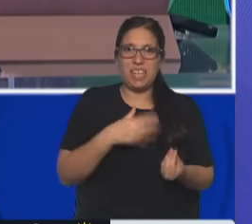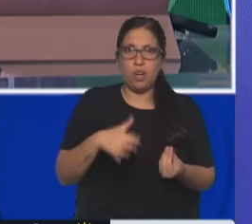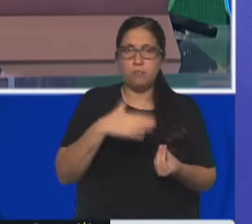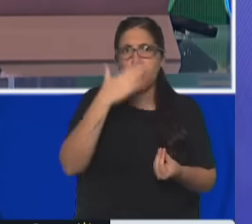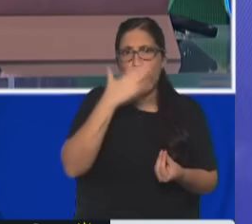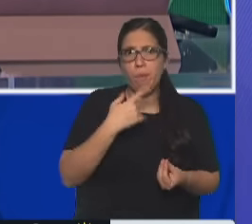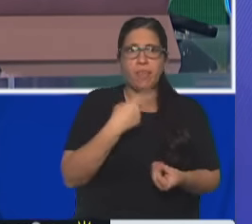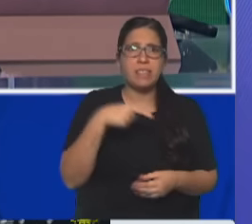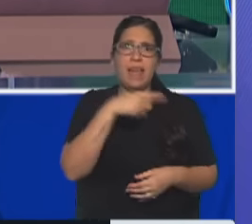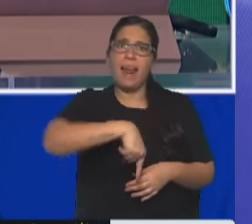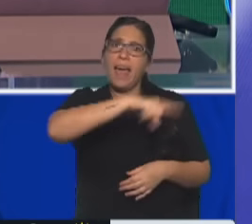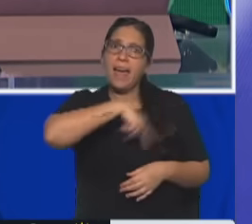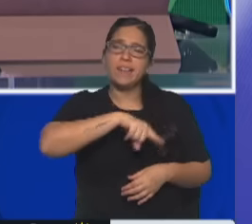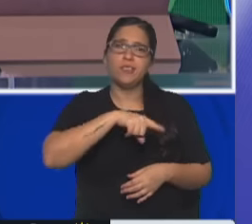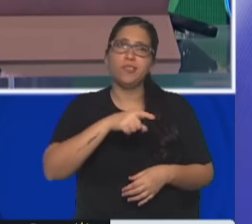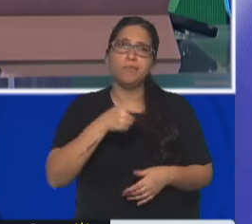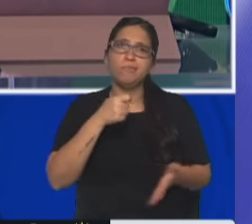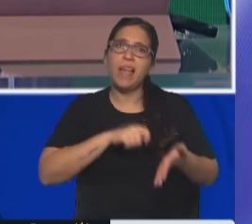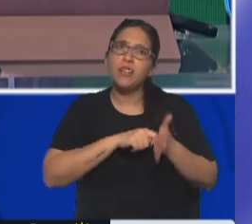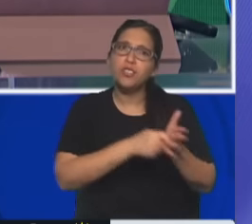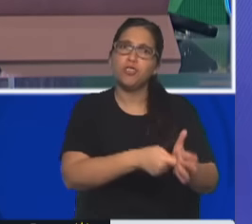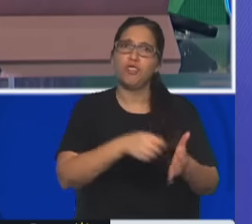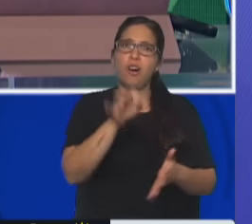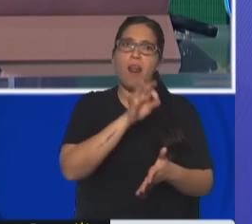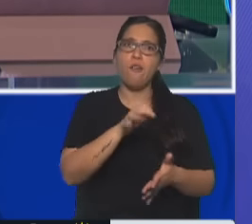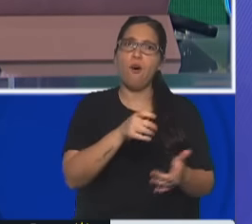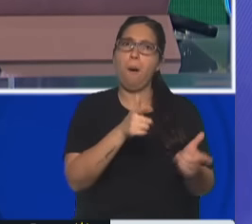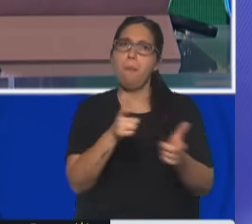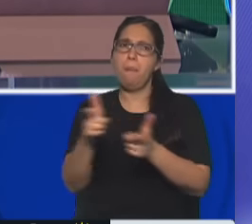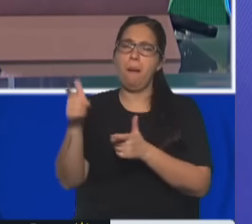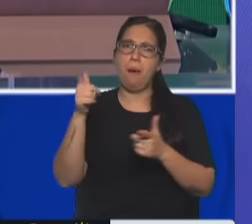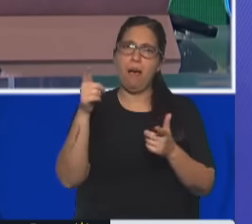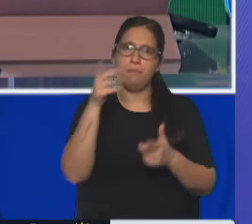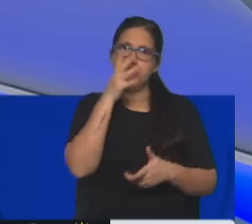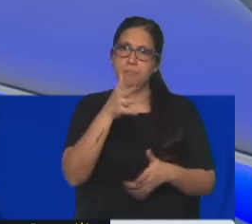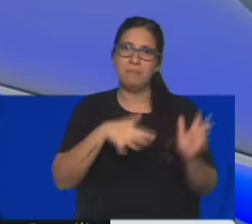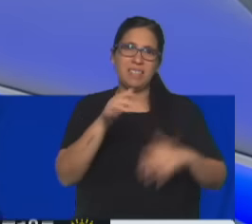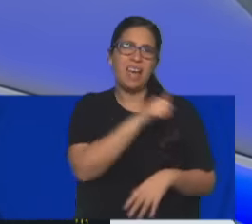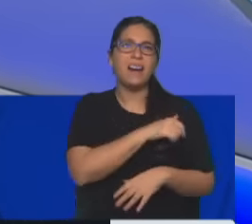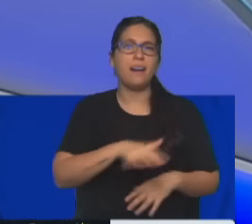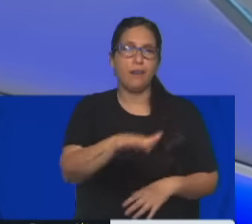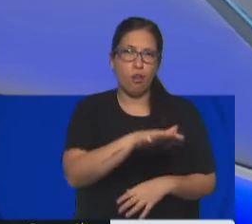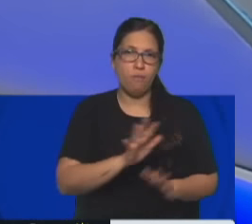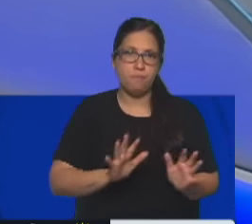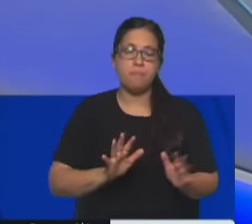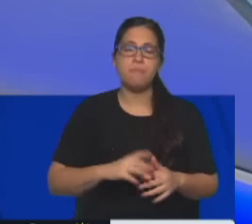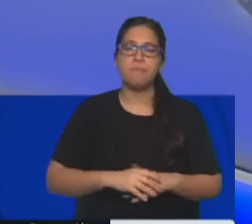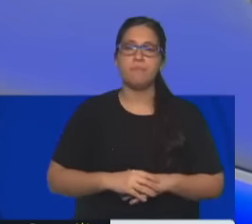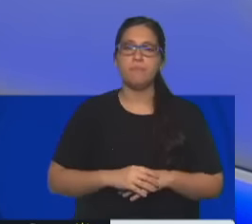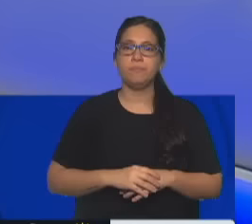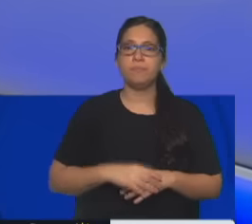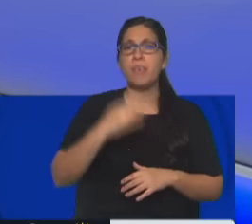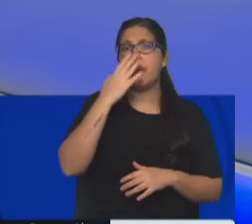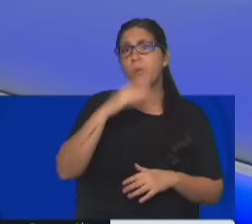por ejecuciones bastante seguido y demás en Río sobre todo. Pero decíamos también el costado